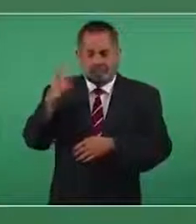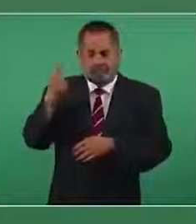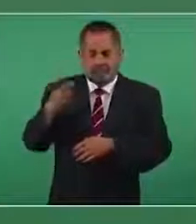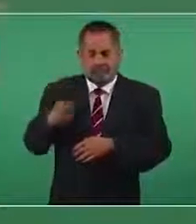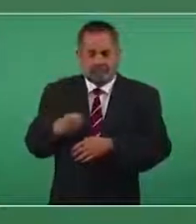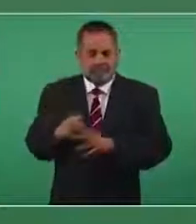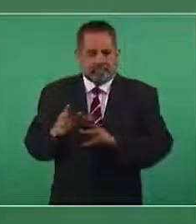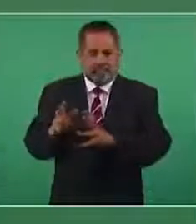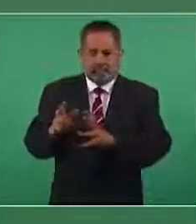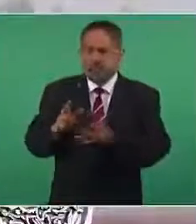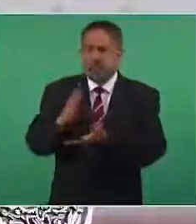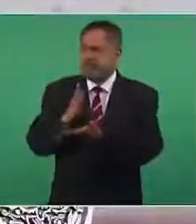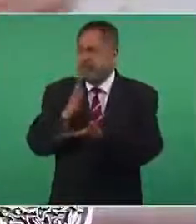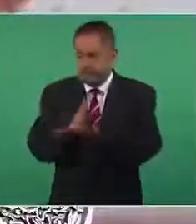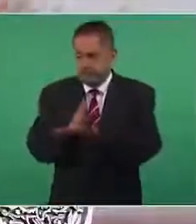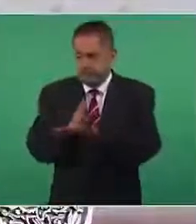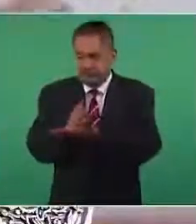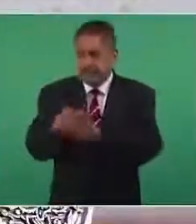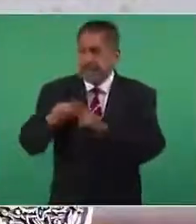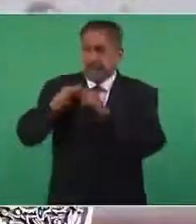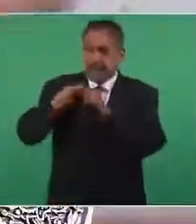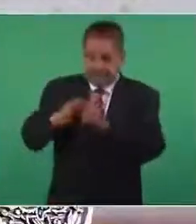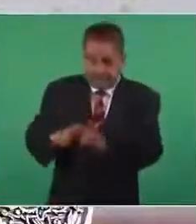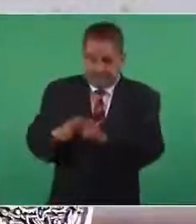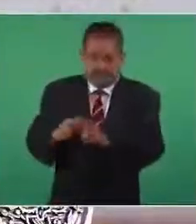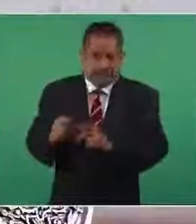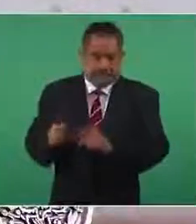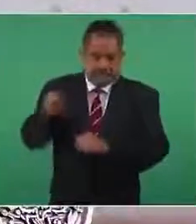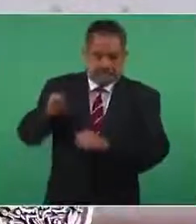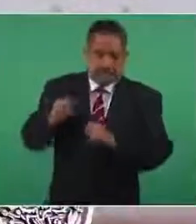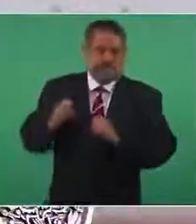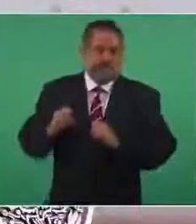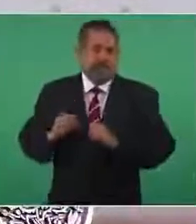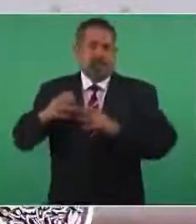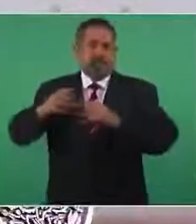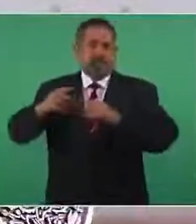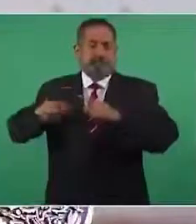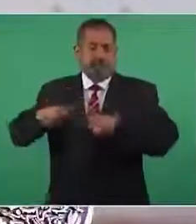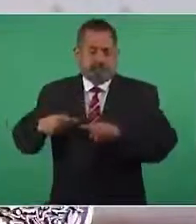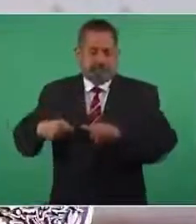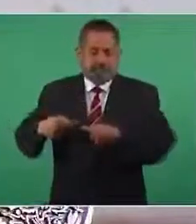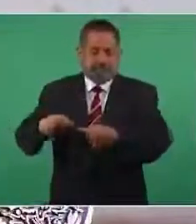estando parada, o dos días, o tres.